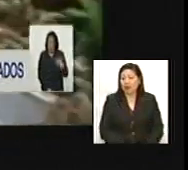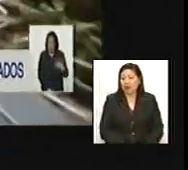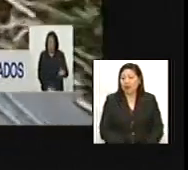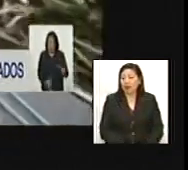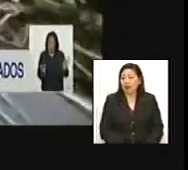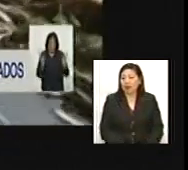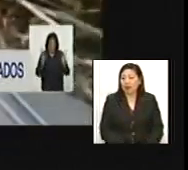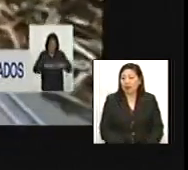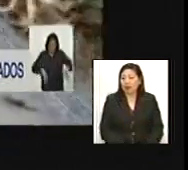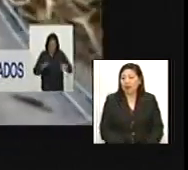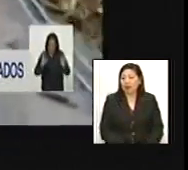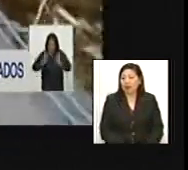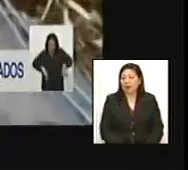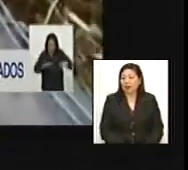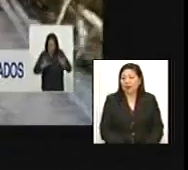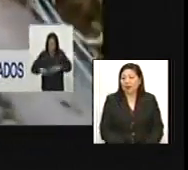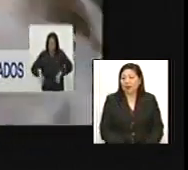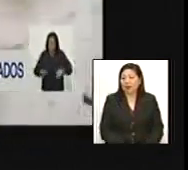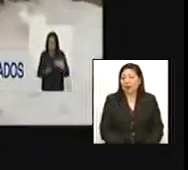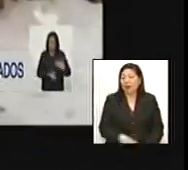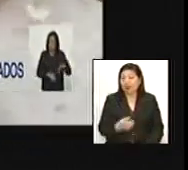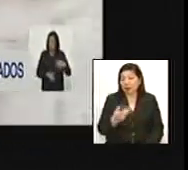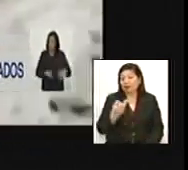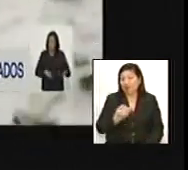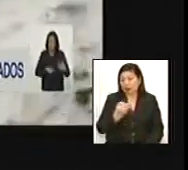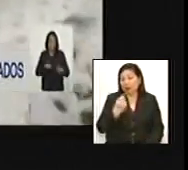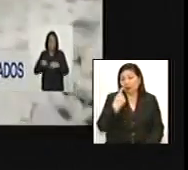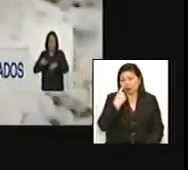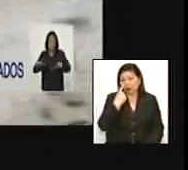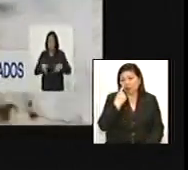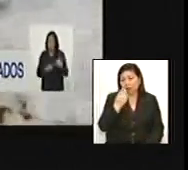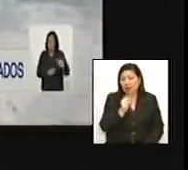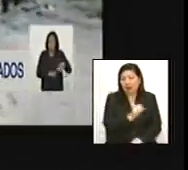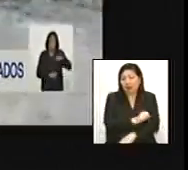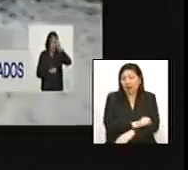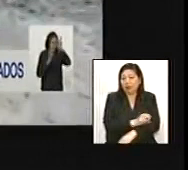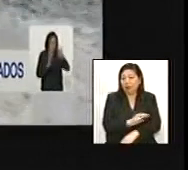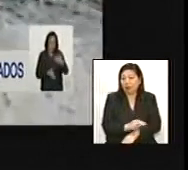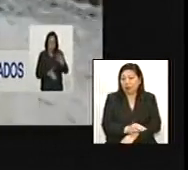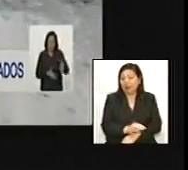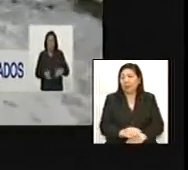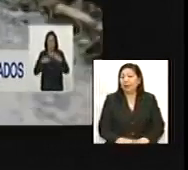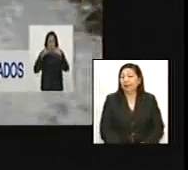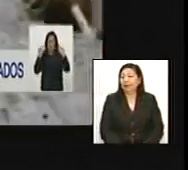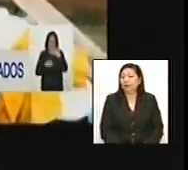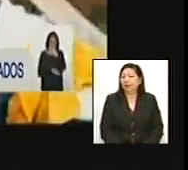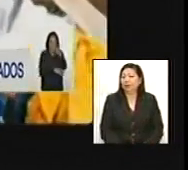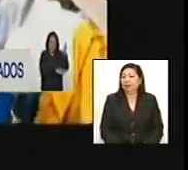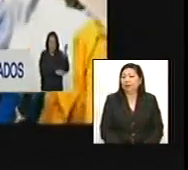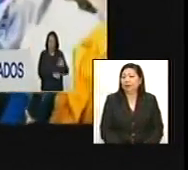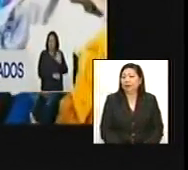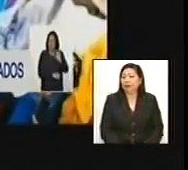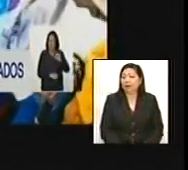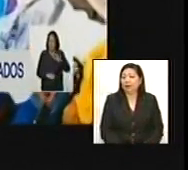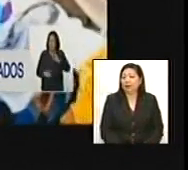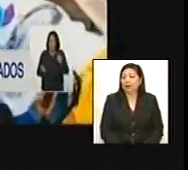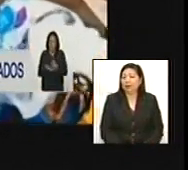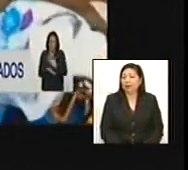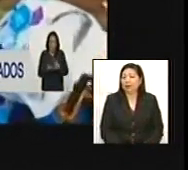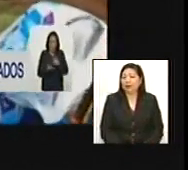destrucción se veía por... Esta es nuestra realidad, la región San Martín. Me voy a abocar a mi región, presidente.